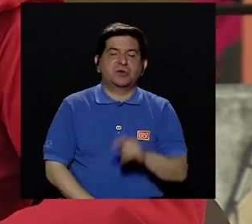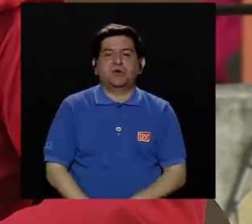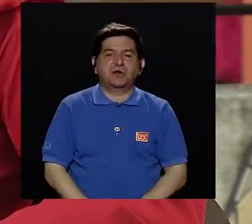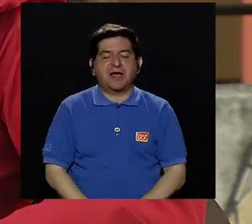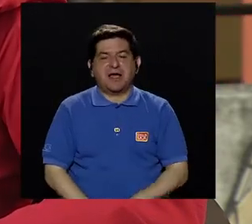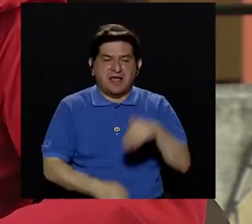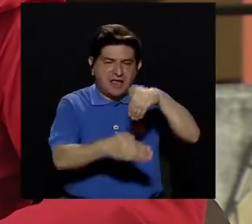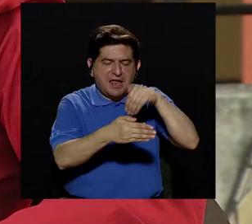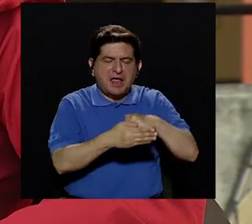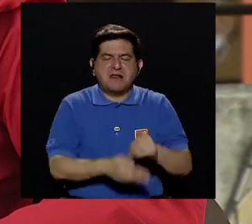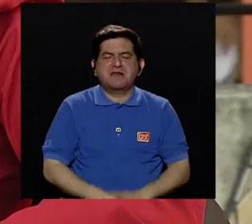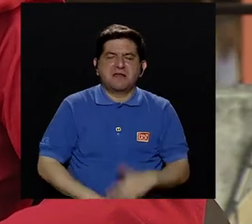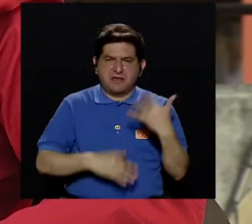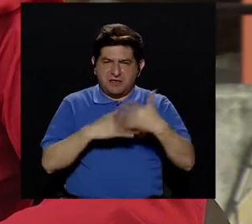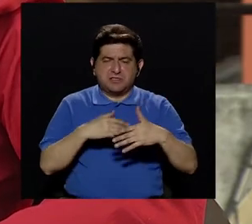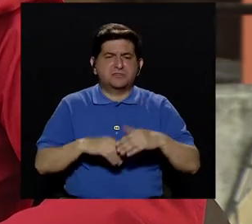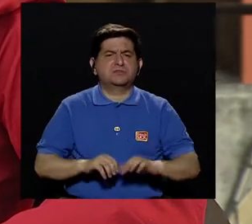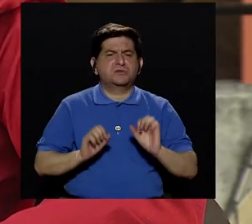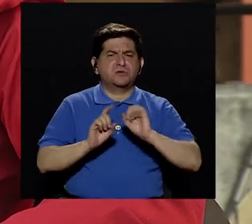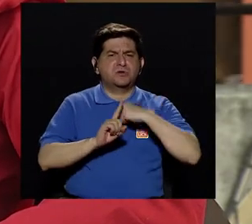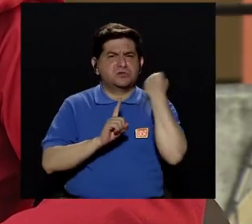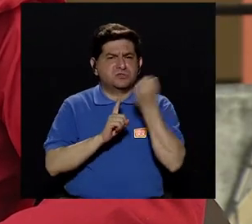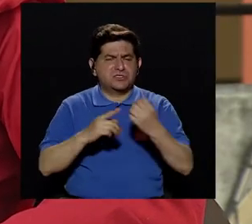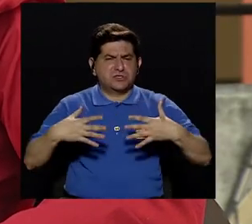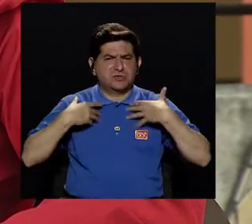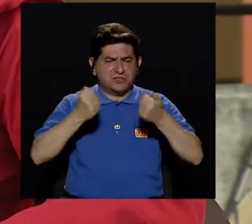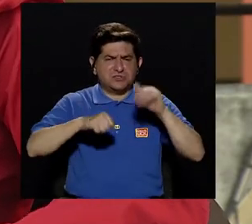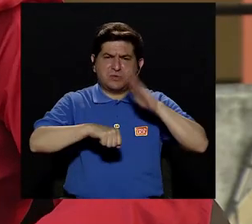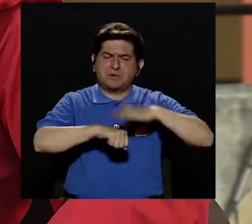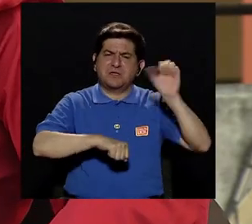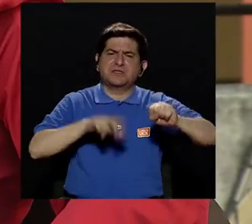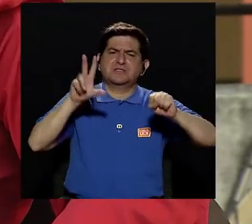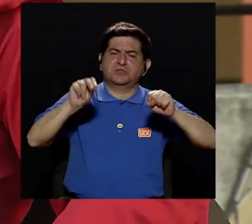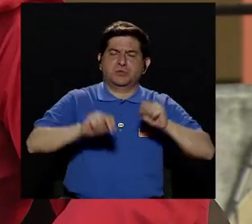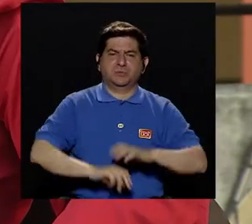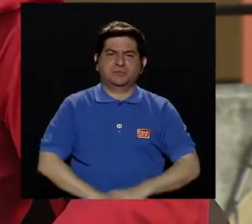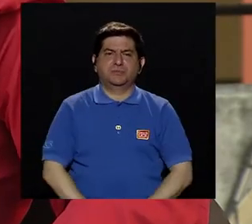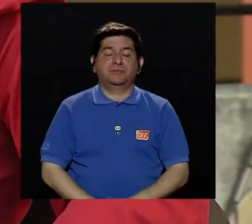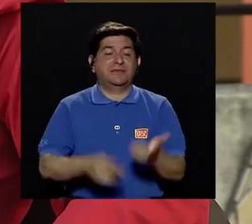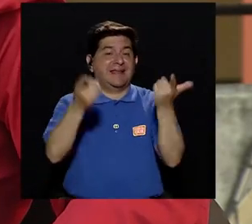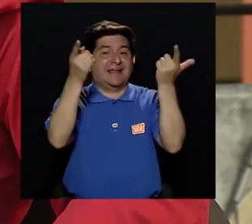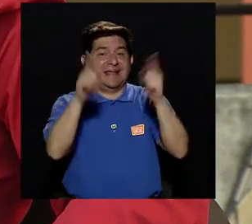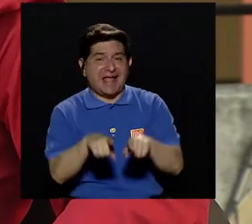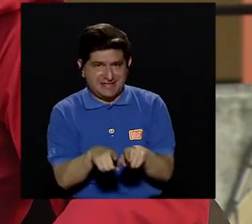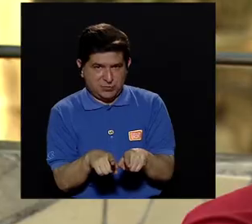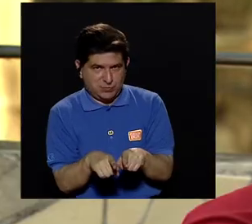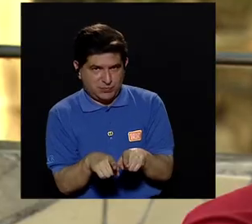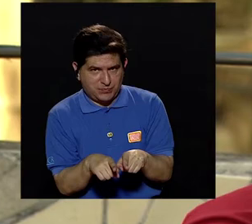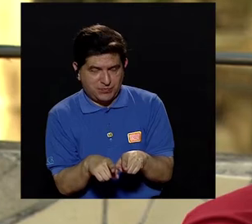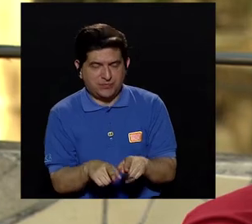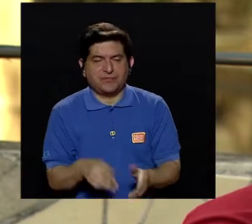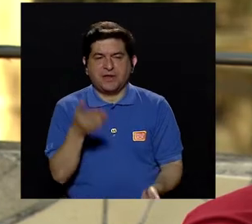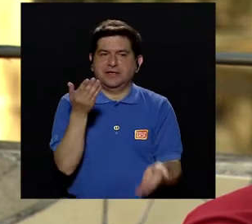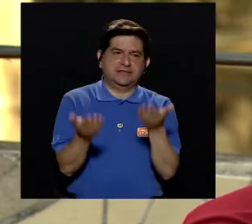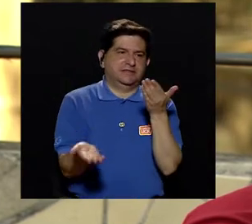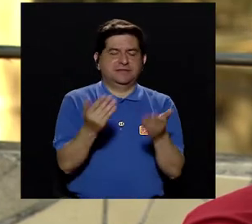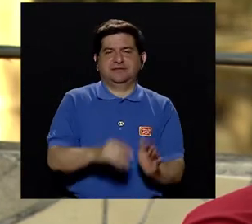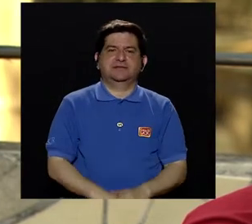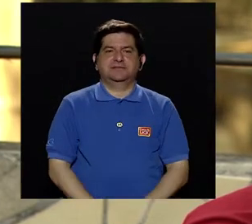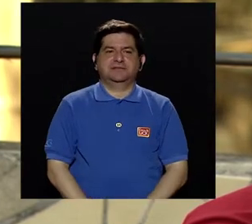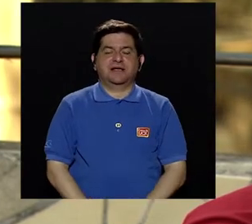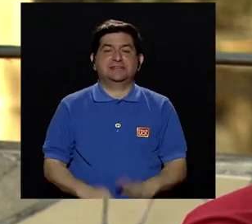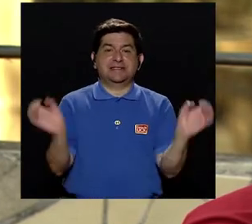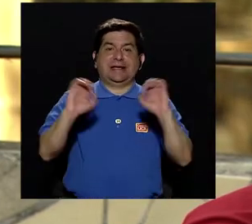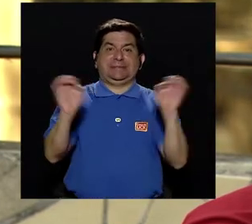sangre y determinar si su condición de salud le permite o no donar sangre. Y en un caso en que, por ejemplo, llaman en